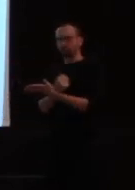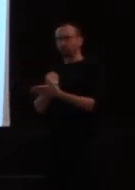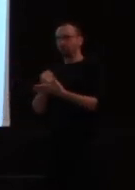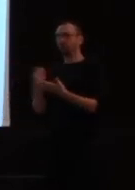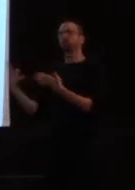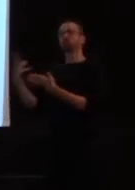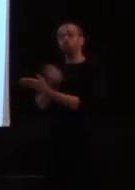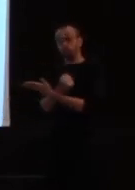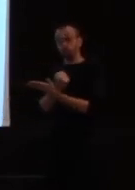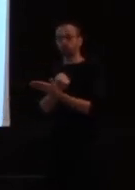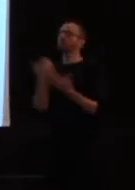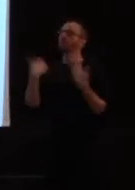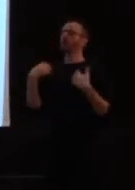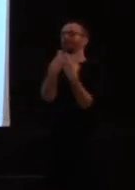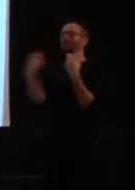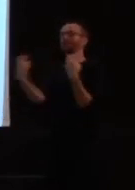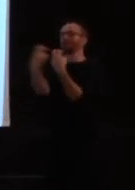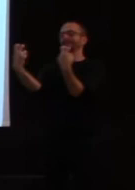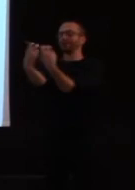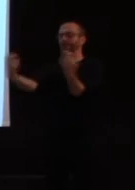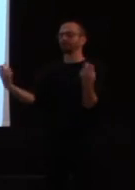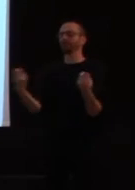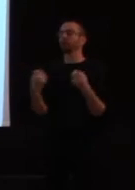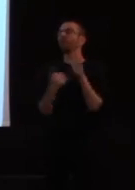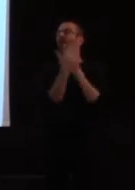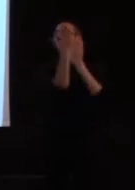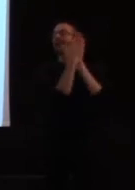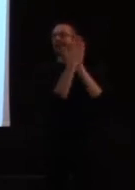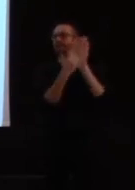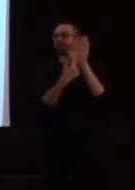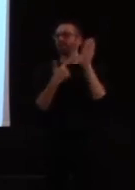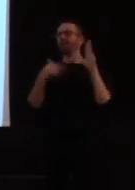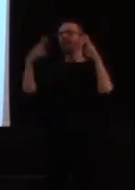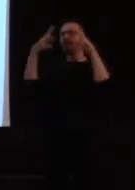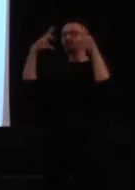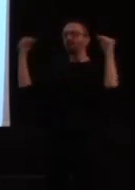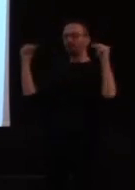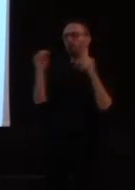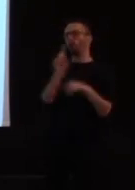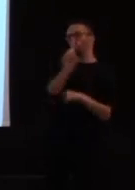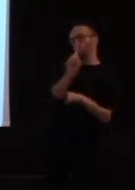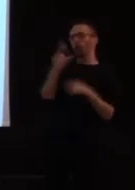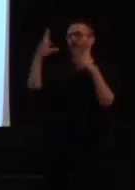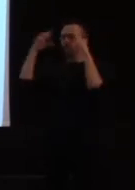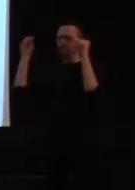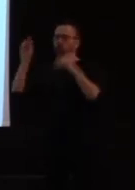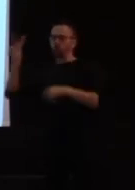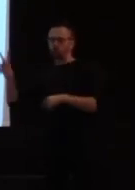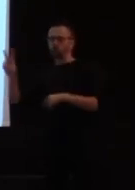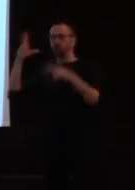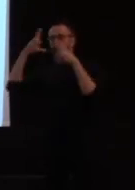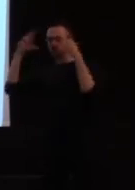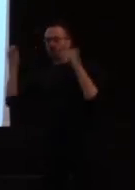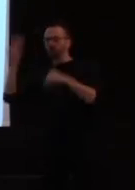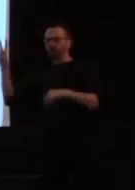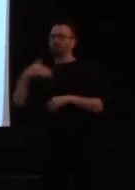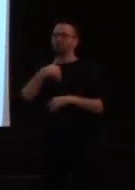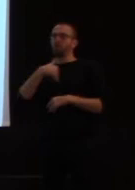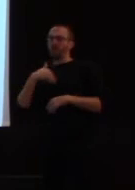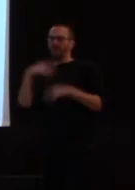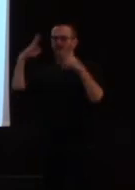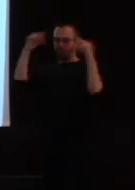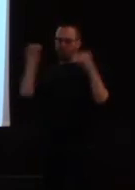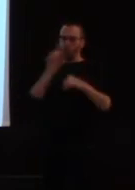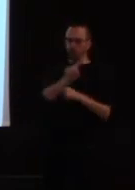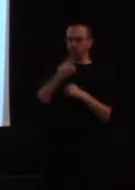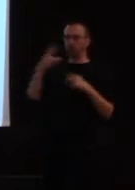les ponía un cartelito que decía: enfermero número uno, enfermera número uno, número dos, enfermero número tres, enfermero número cuatro,